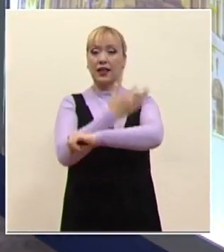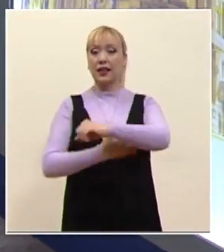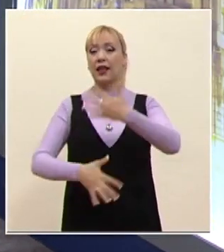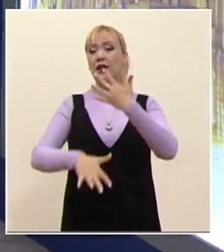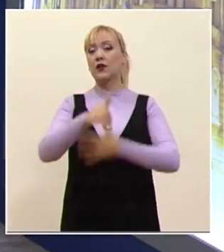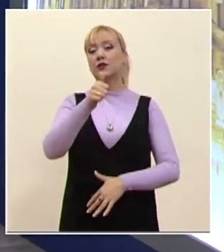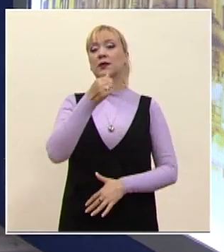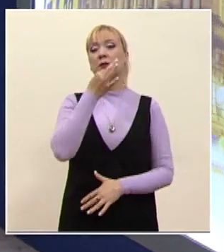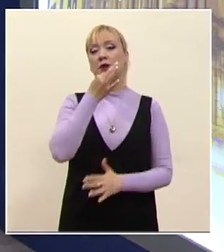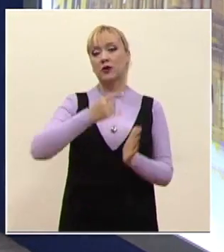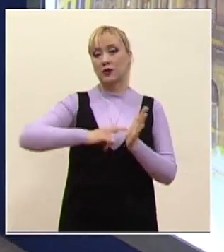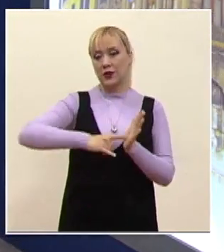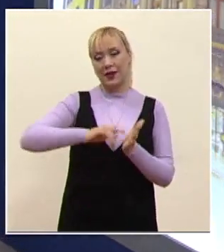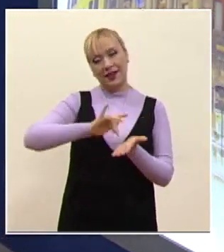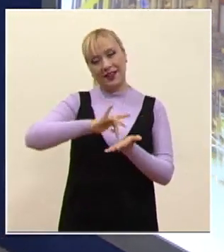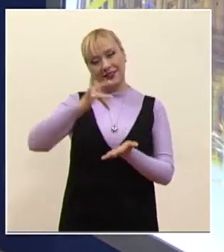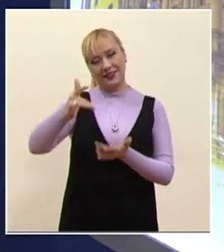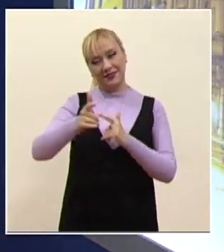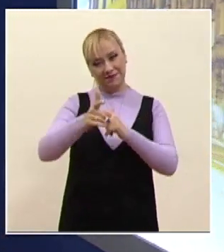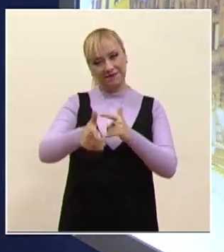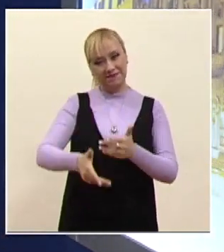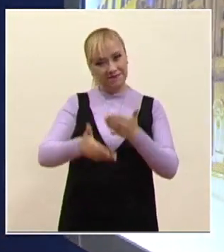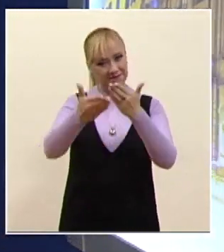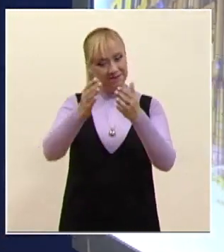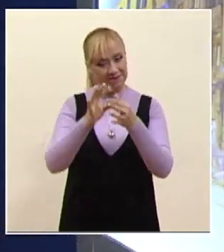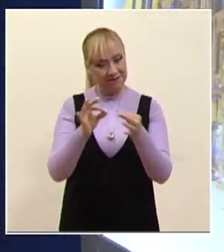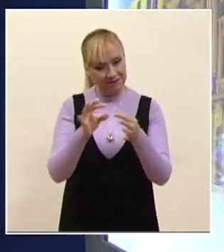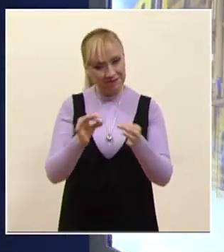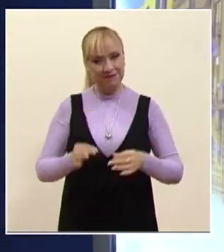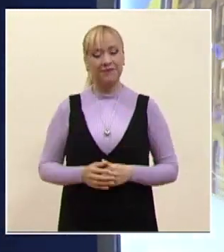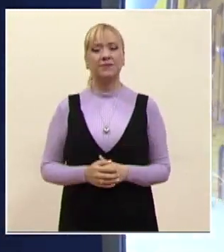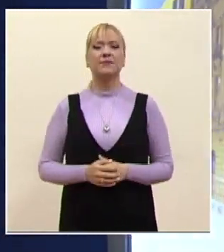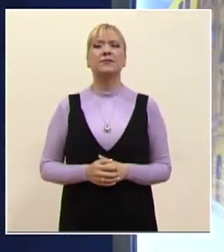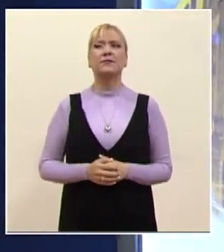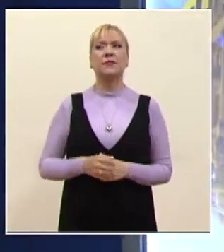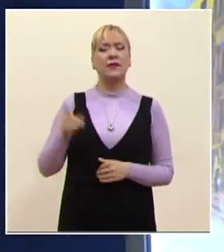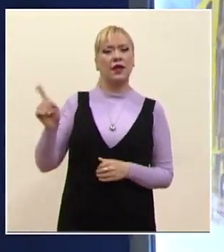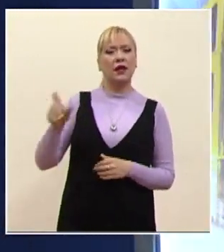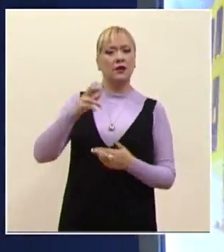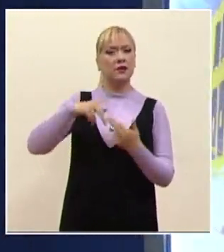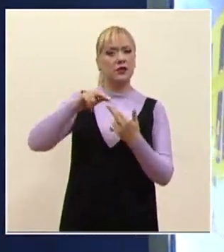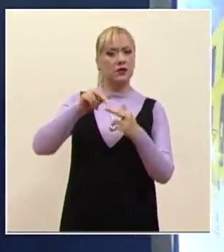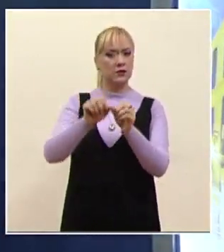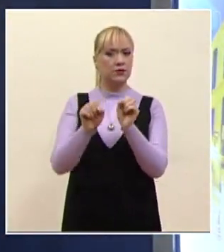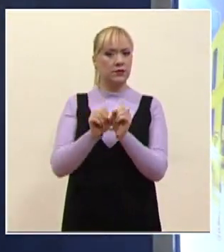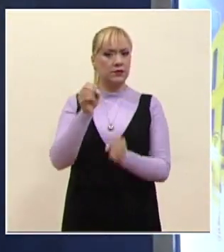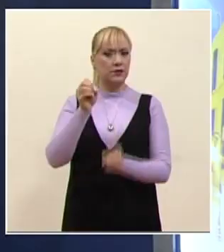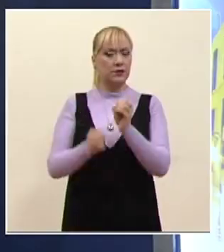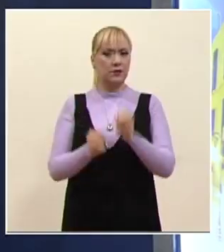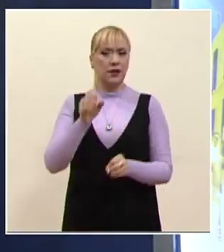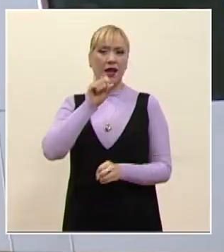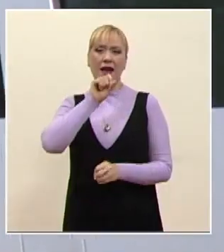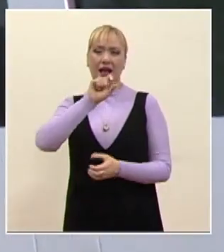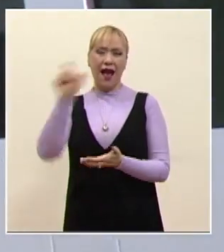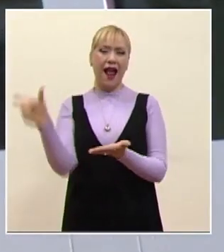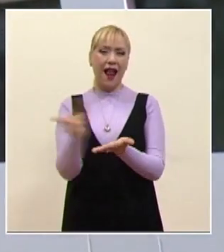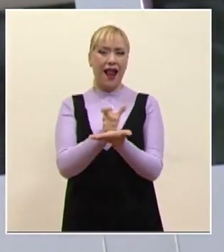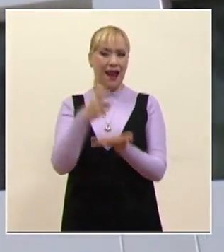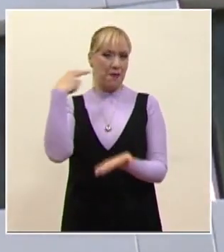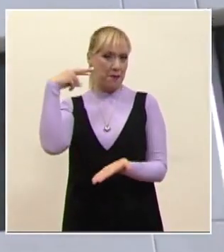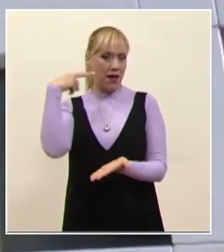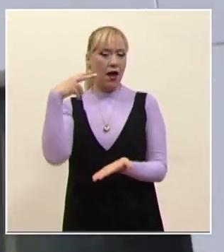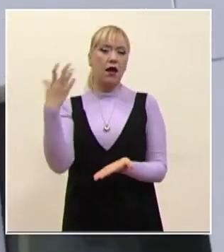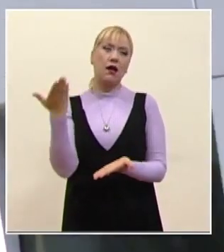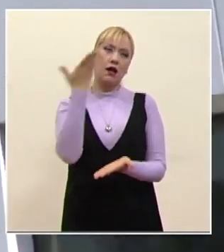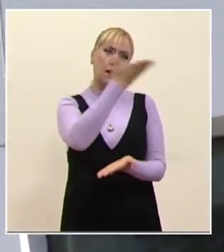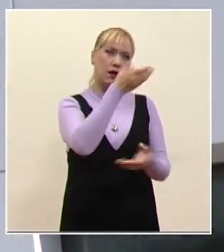(14:11). Gracias por continuar con nosotros. Le tenemos más información. La Sala Regional Jalapa ordenó al Tribunal Electoral de Chiapas que admita